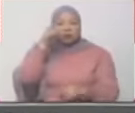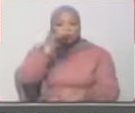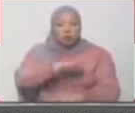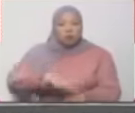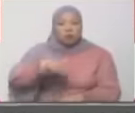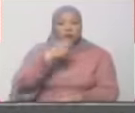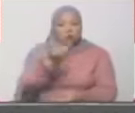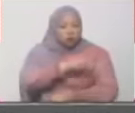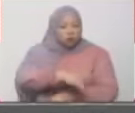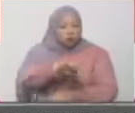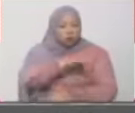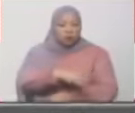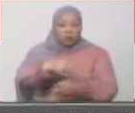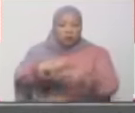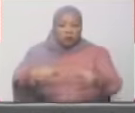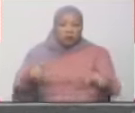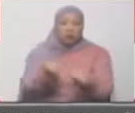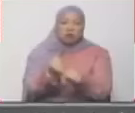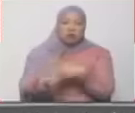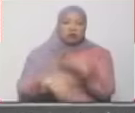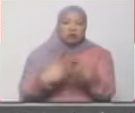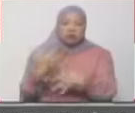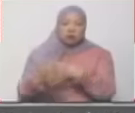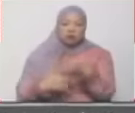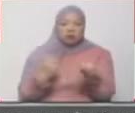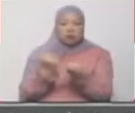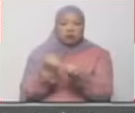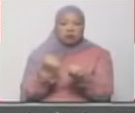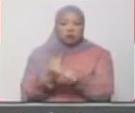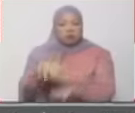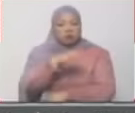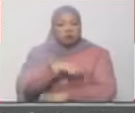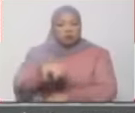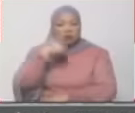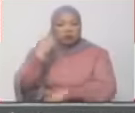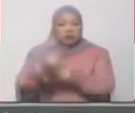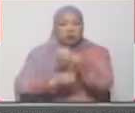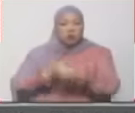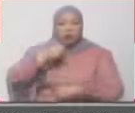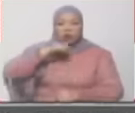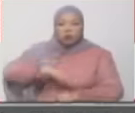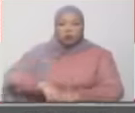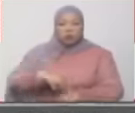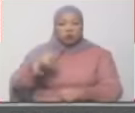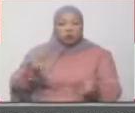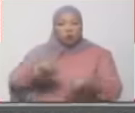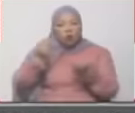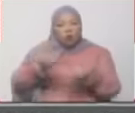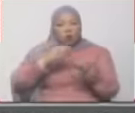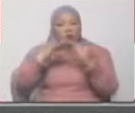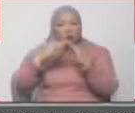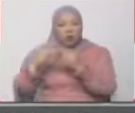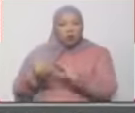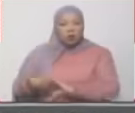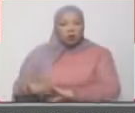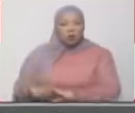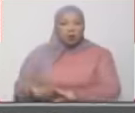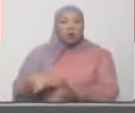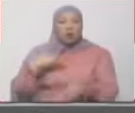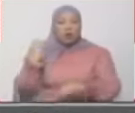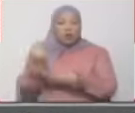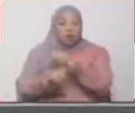concepto del socialismo en lo territorial. Fue el creador histórico de los consejos comunales. Fue el